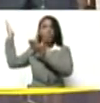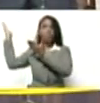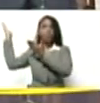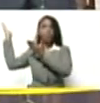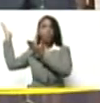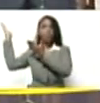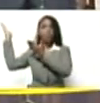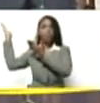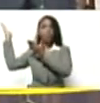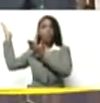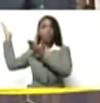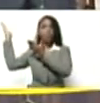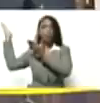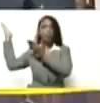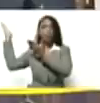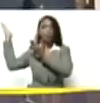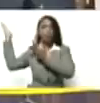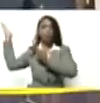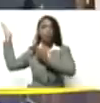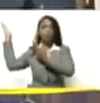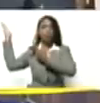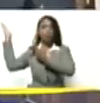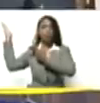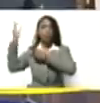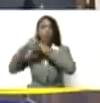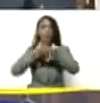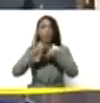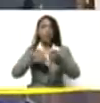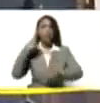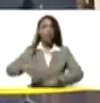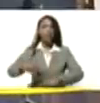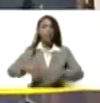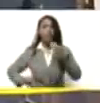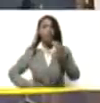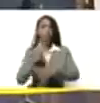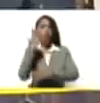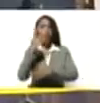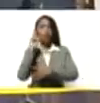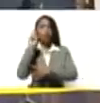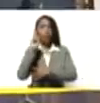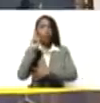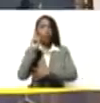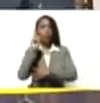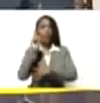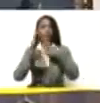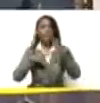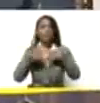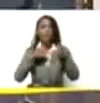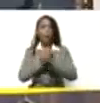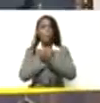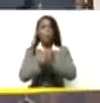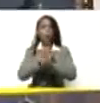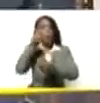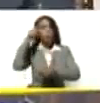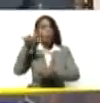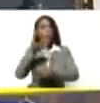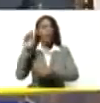libraco que lleva consigo la garantía de los derechos fundamentales en una acción de amor por el pueblo